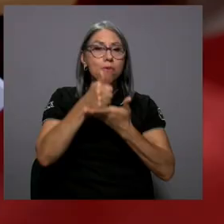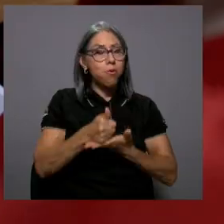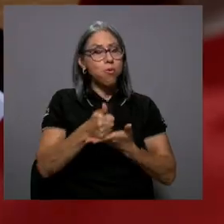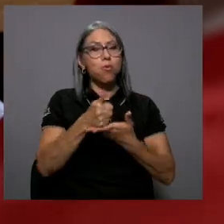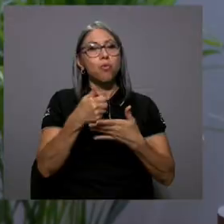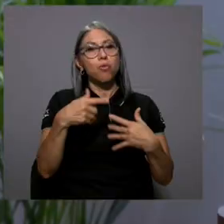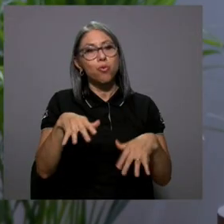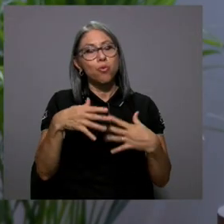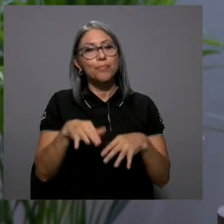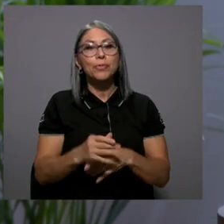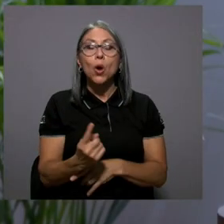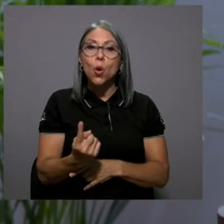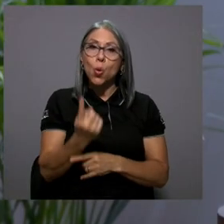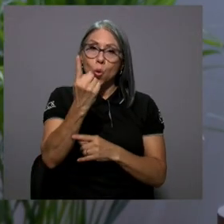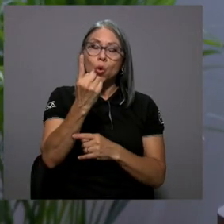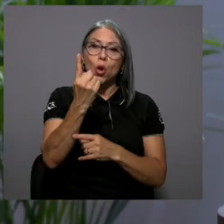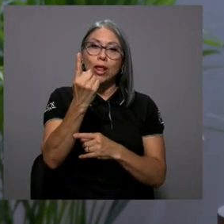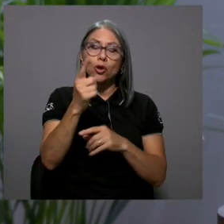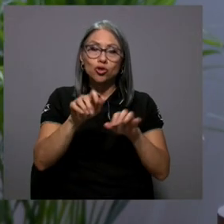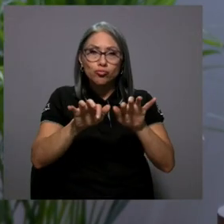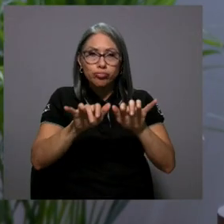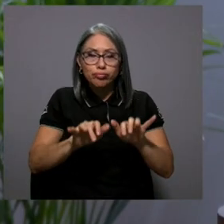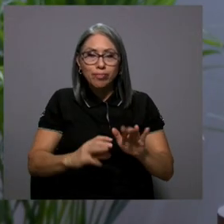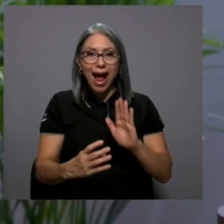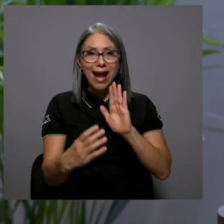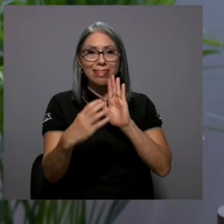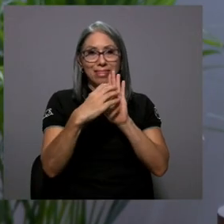mucho. Uno de los artículos